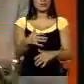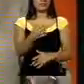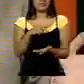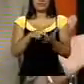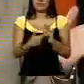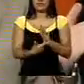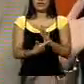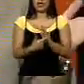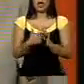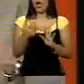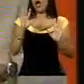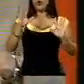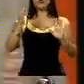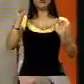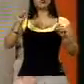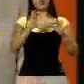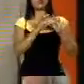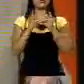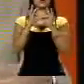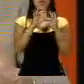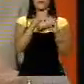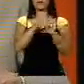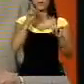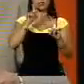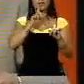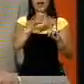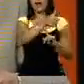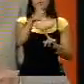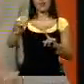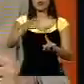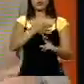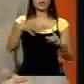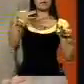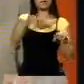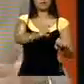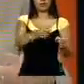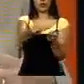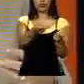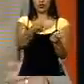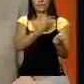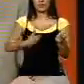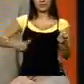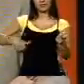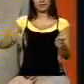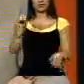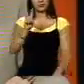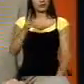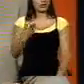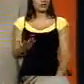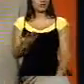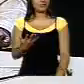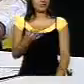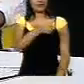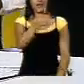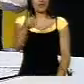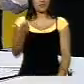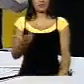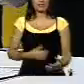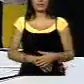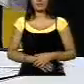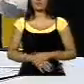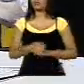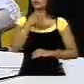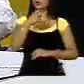va a ir como quiera en esa pelea, de verdad, esa pelea de gato, pero encerrado. Dice, una tarjeta